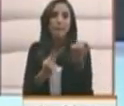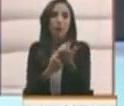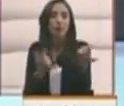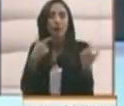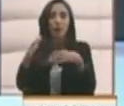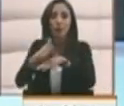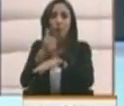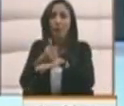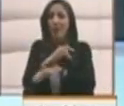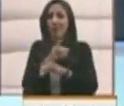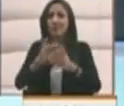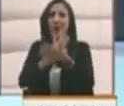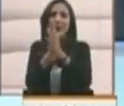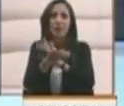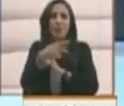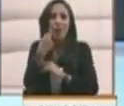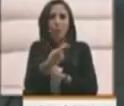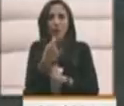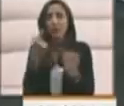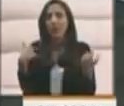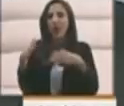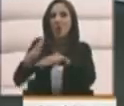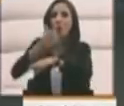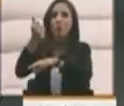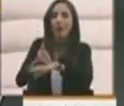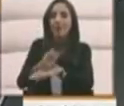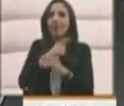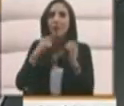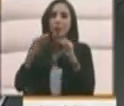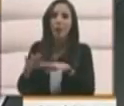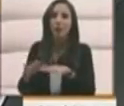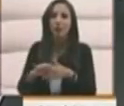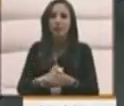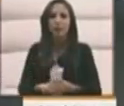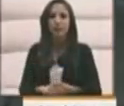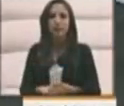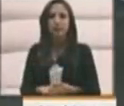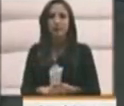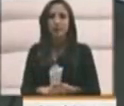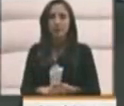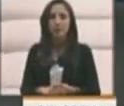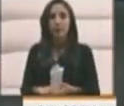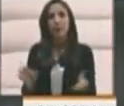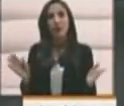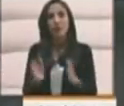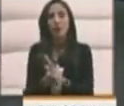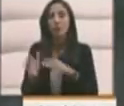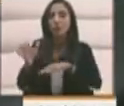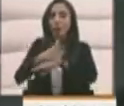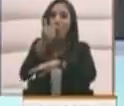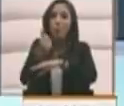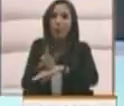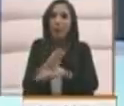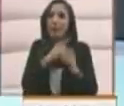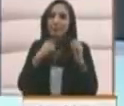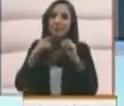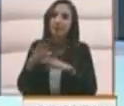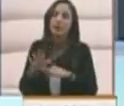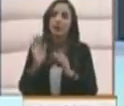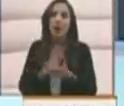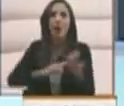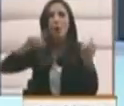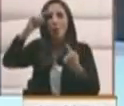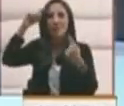no hay políticos, hay simplemente asesinos, asesinos a sueldo, que con tal de llegar